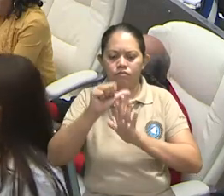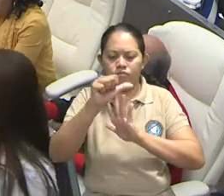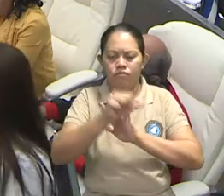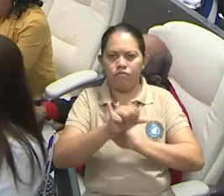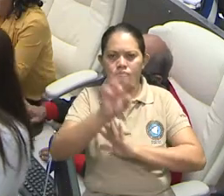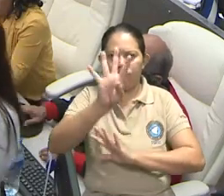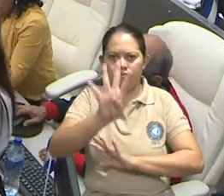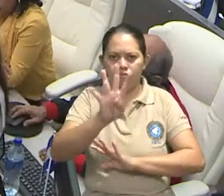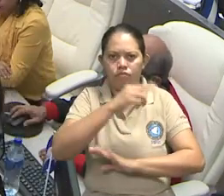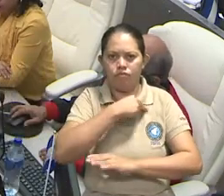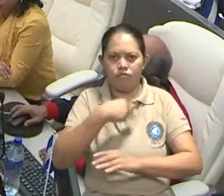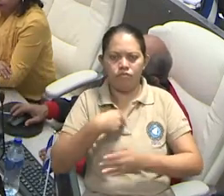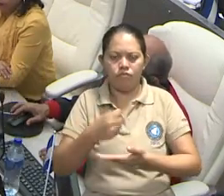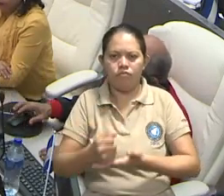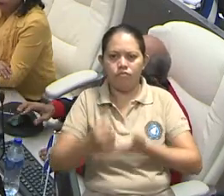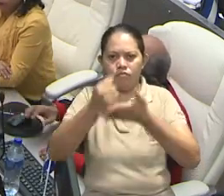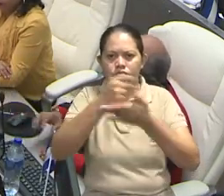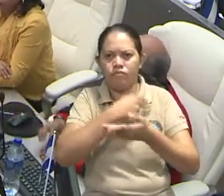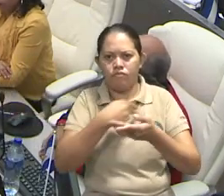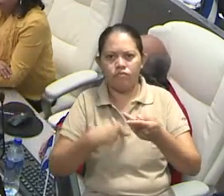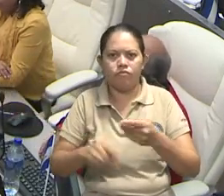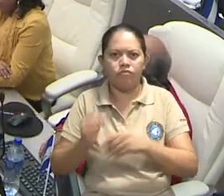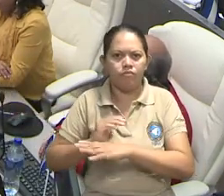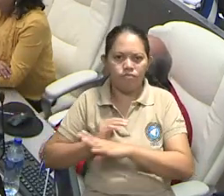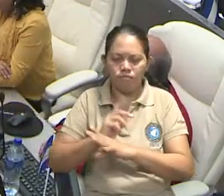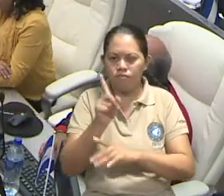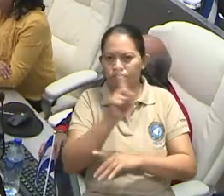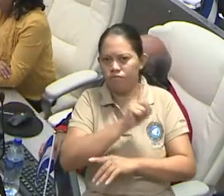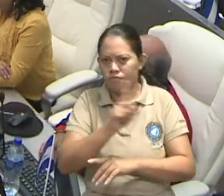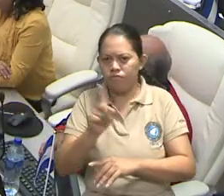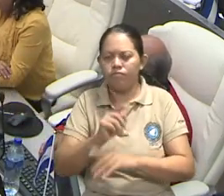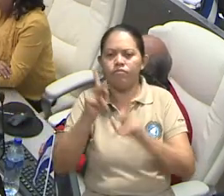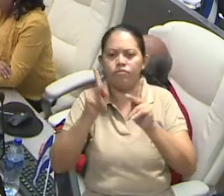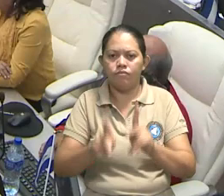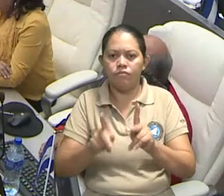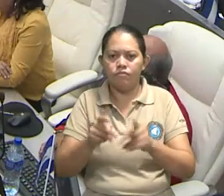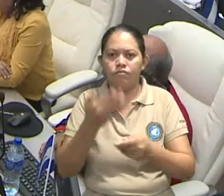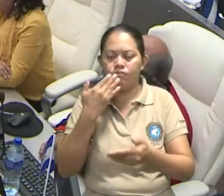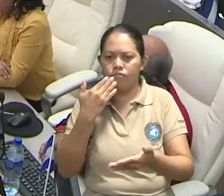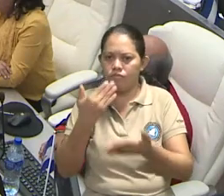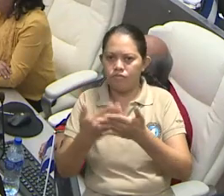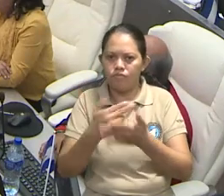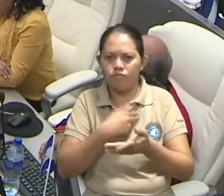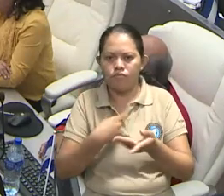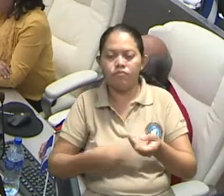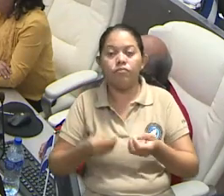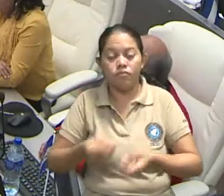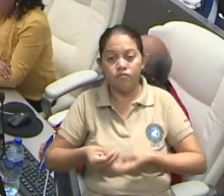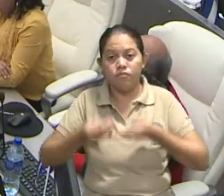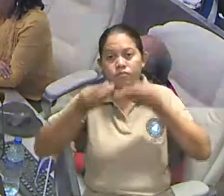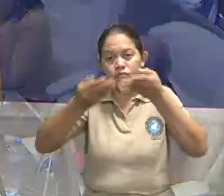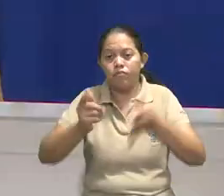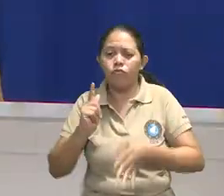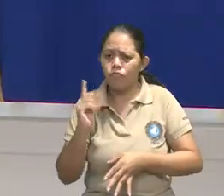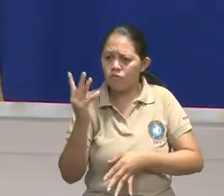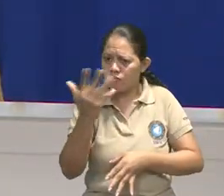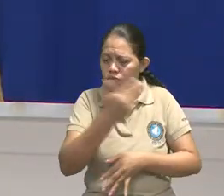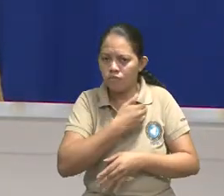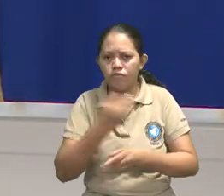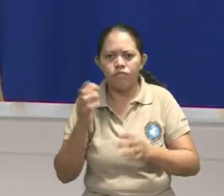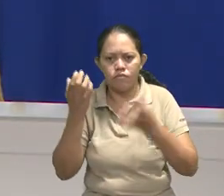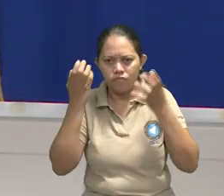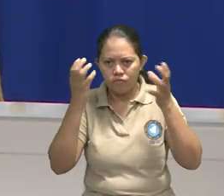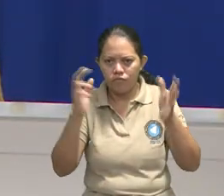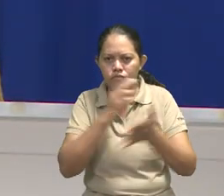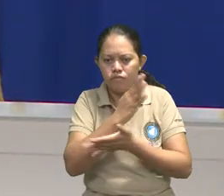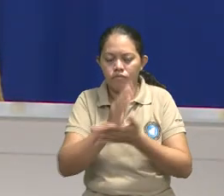Artículo 4. Beneficios y restricciones. La presente pensión de gracia se concede con todos los